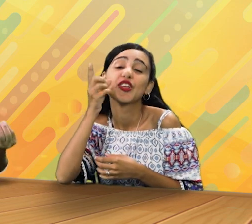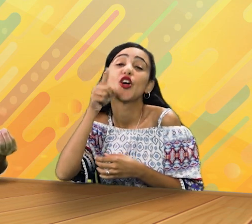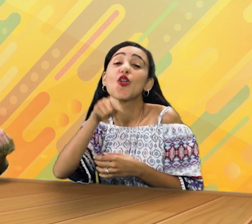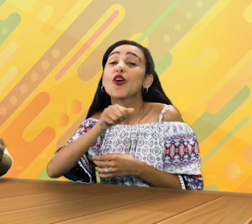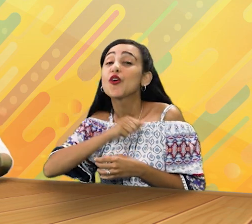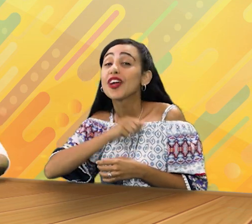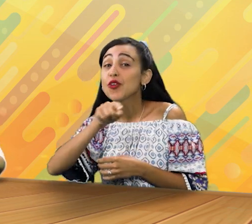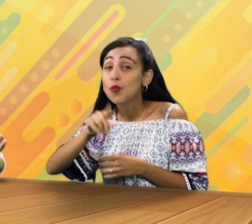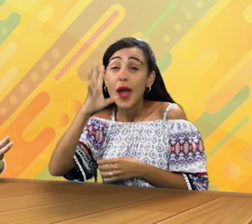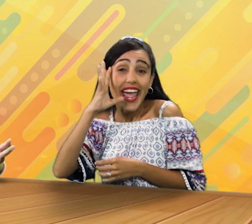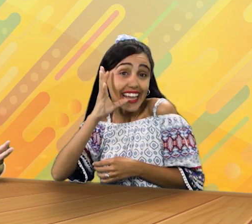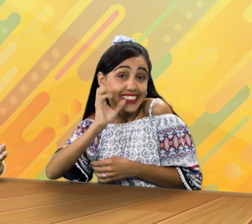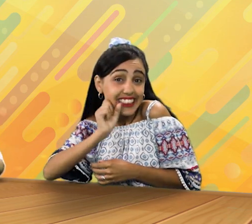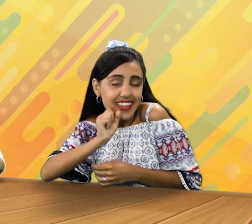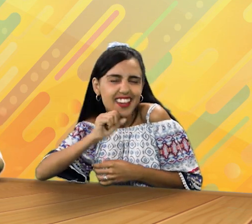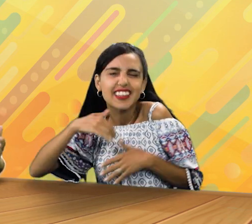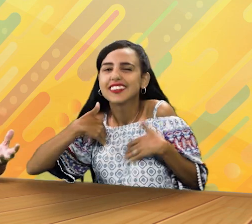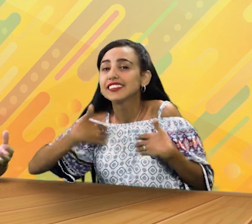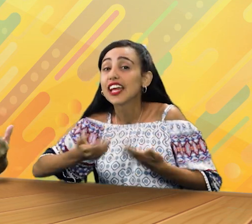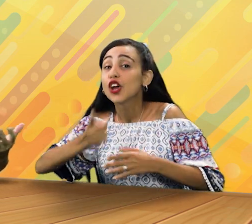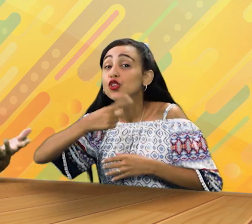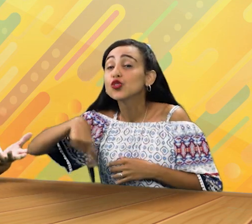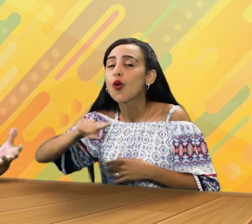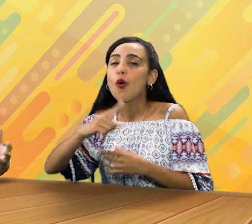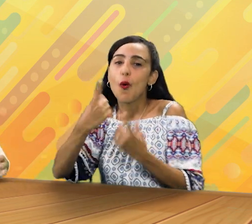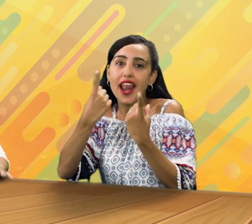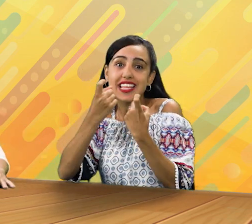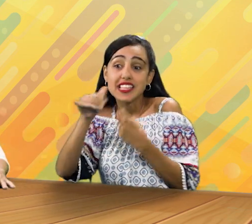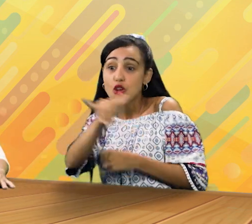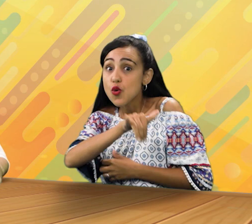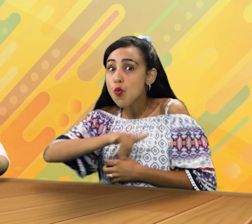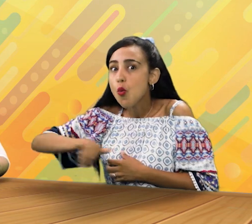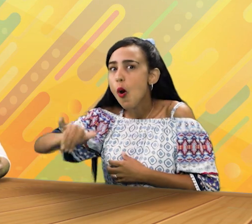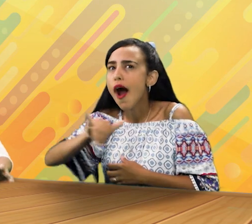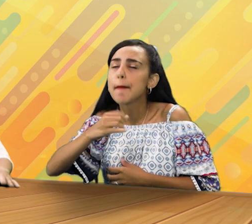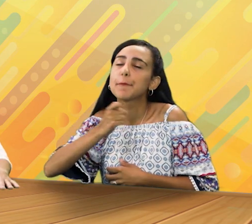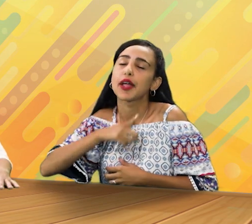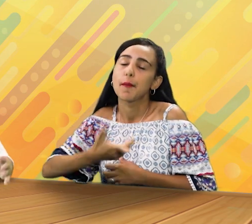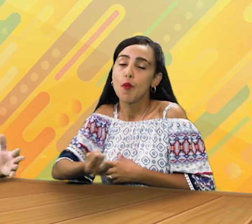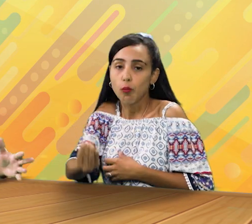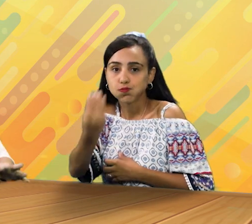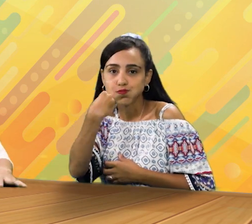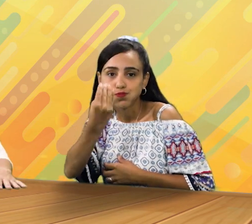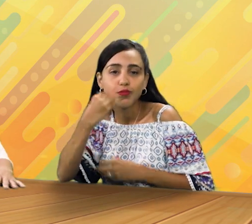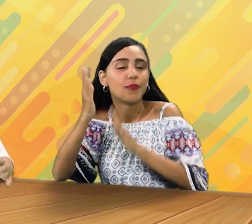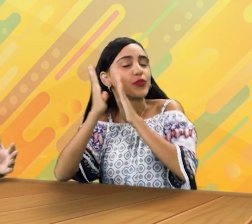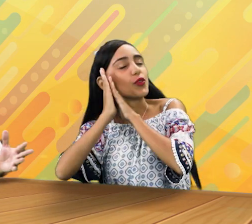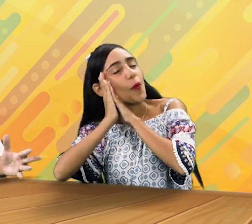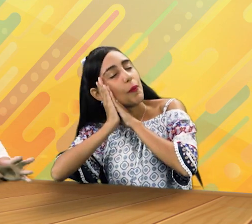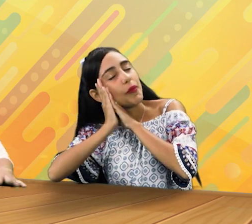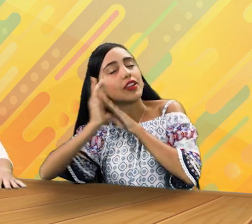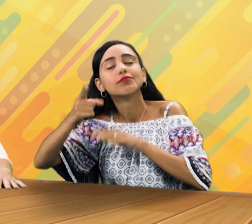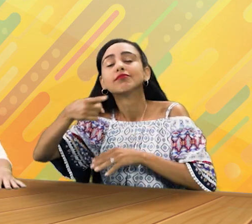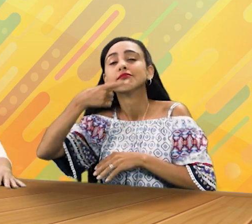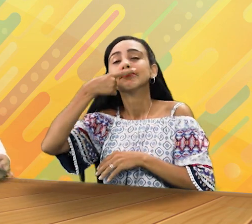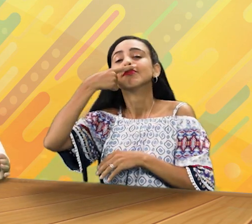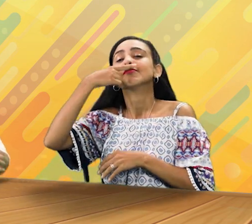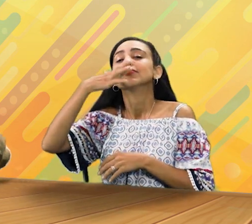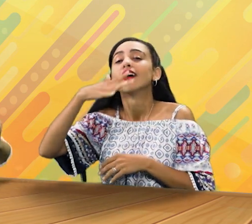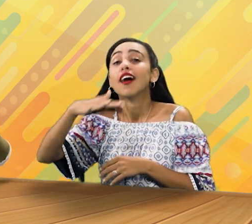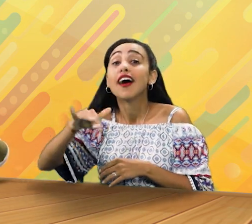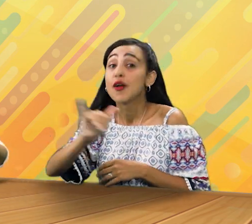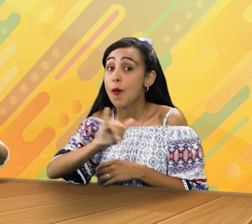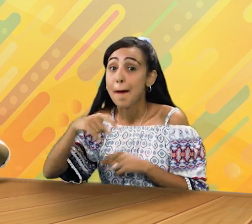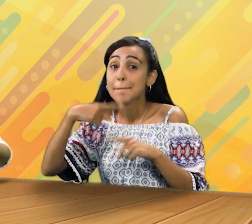que entiendas es que todos tenemos necesidades que nos igualan como comer, dormir, respirar, pero